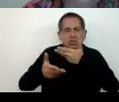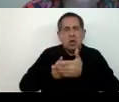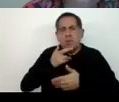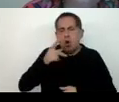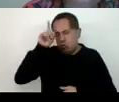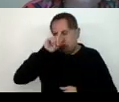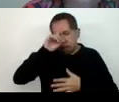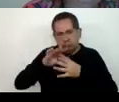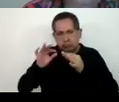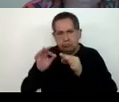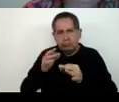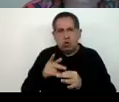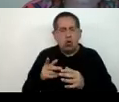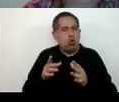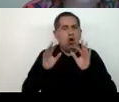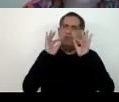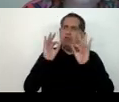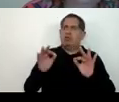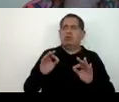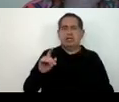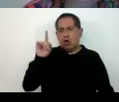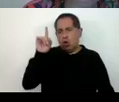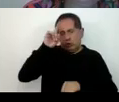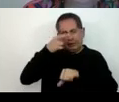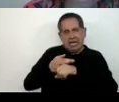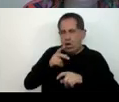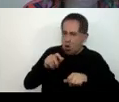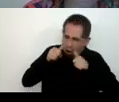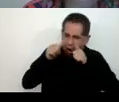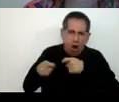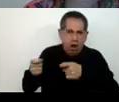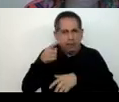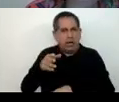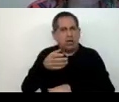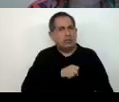orientación y una adecuada consejería en salud.